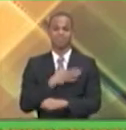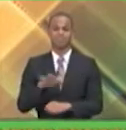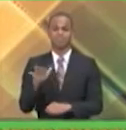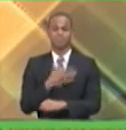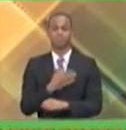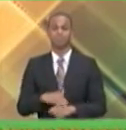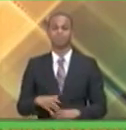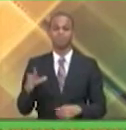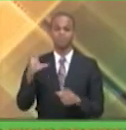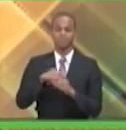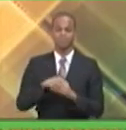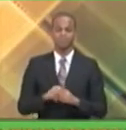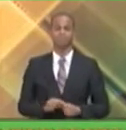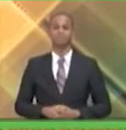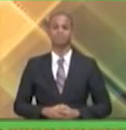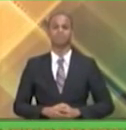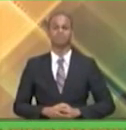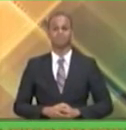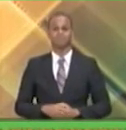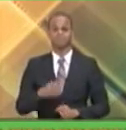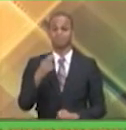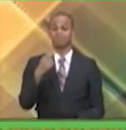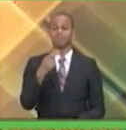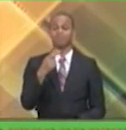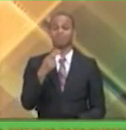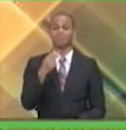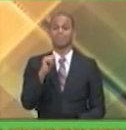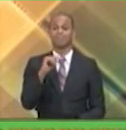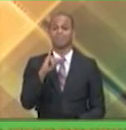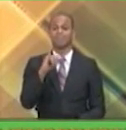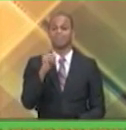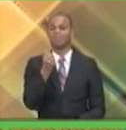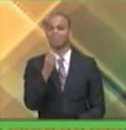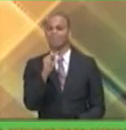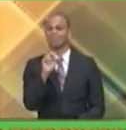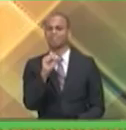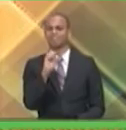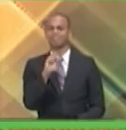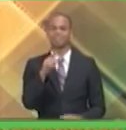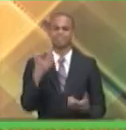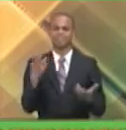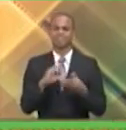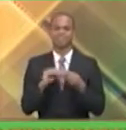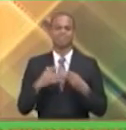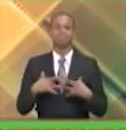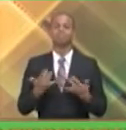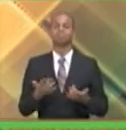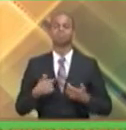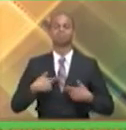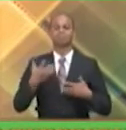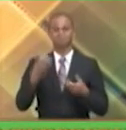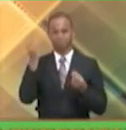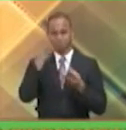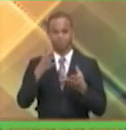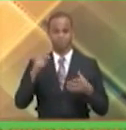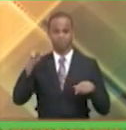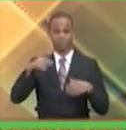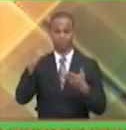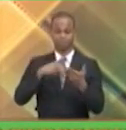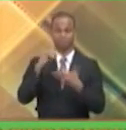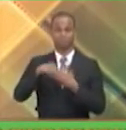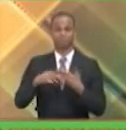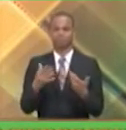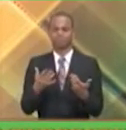Muy buena participación. Y Hansel, ¿tú qué nos dices? Bueno, yo podría decirle que este tipo de